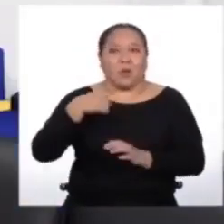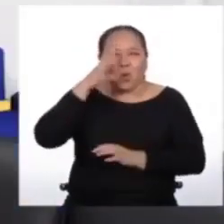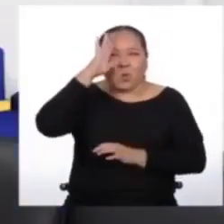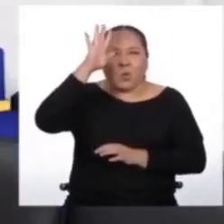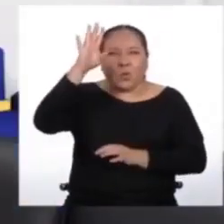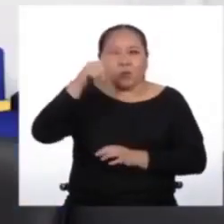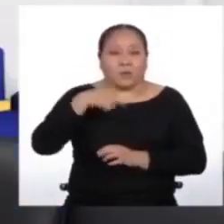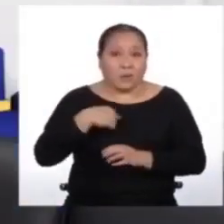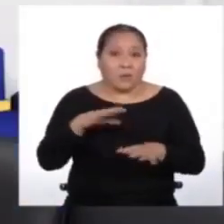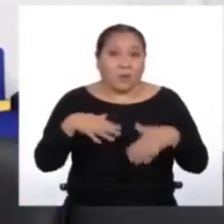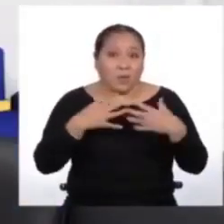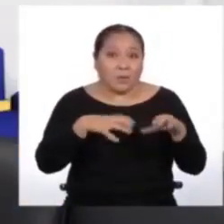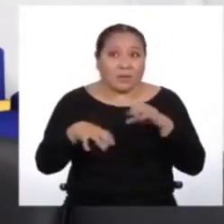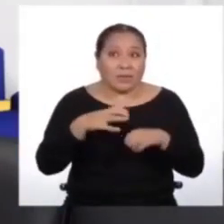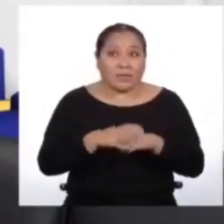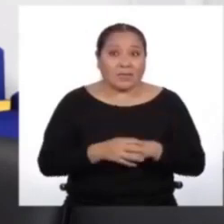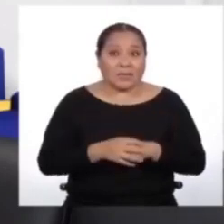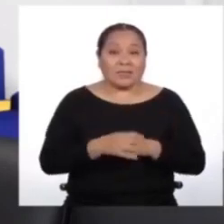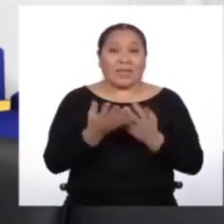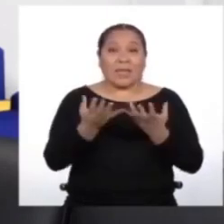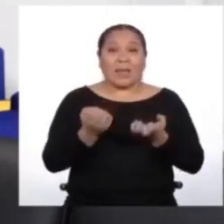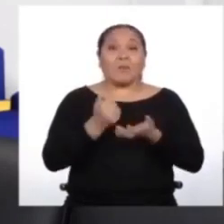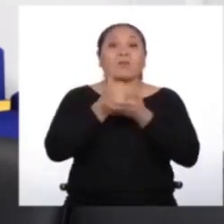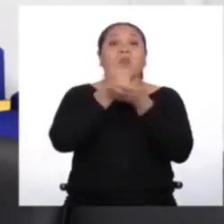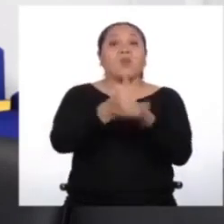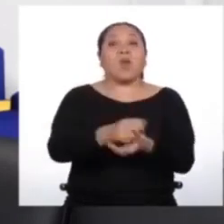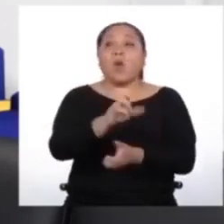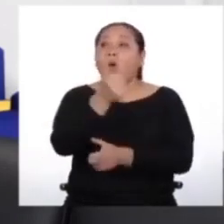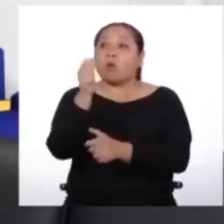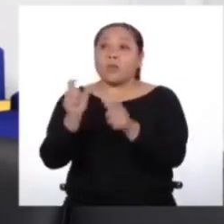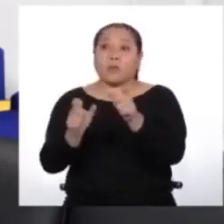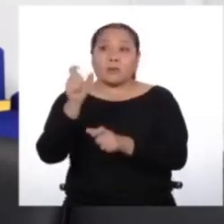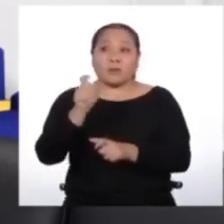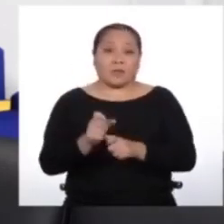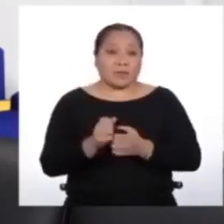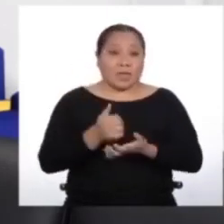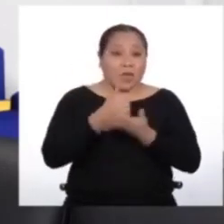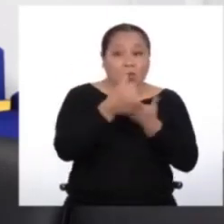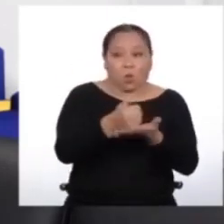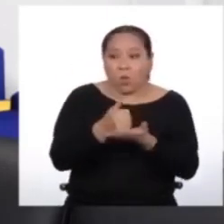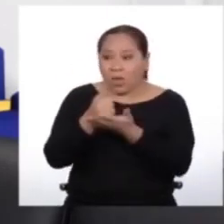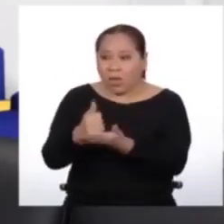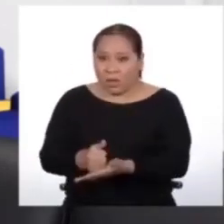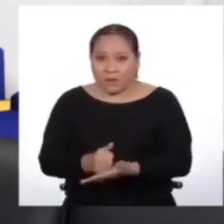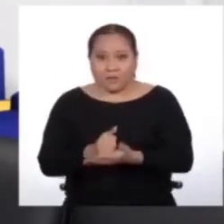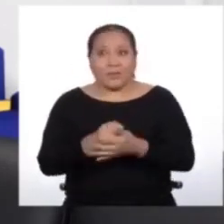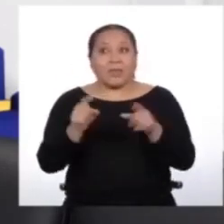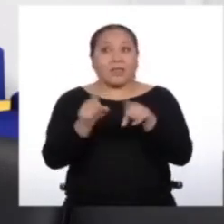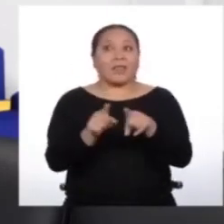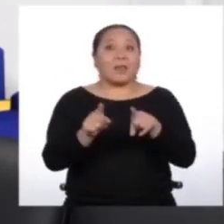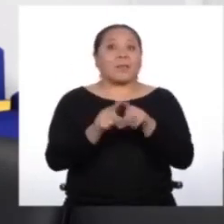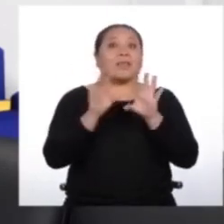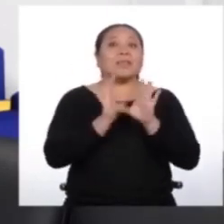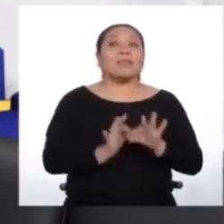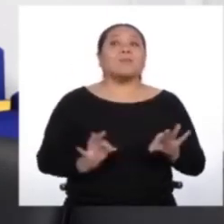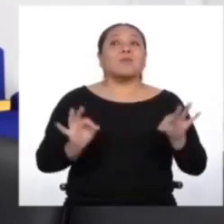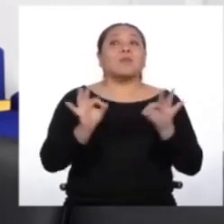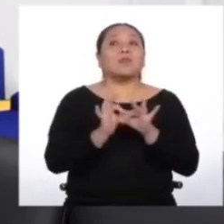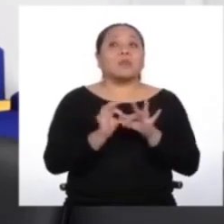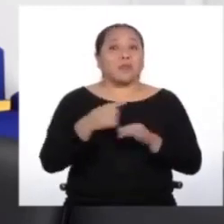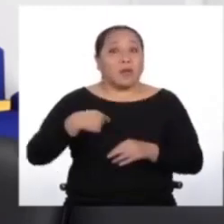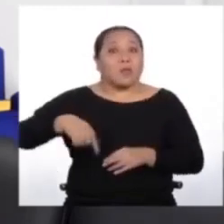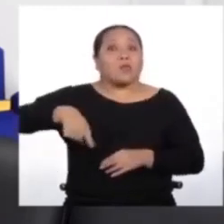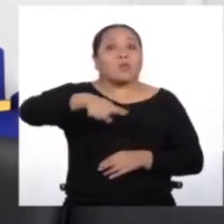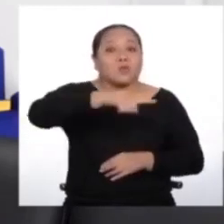algo que podemos hacer. Si queremos ayudar a otras personas, hacer favores y todo eso, también es muy importante que